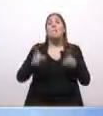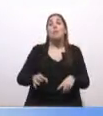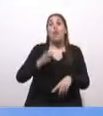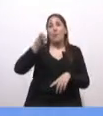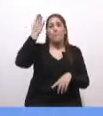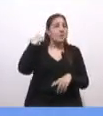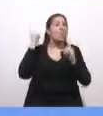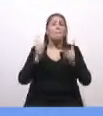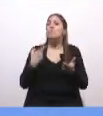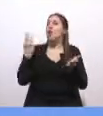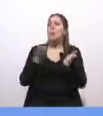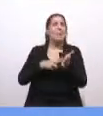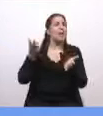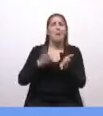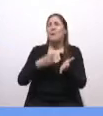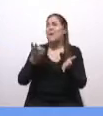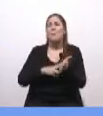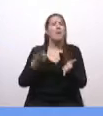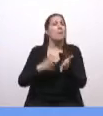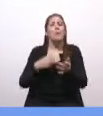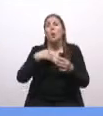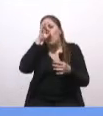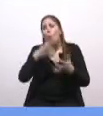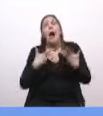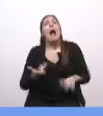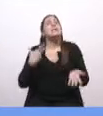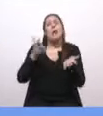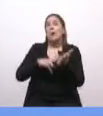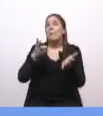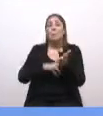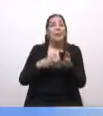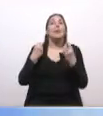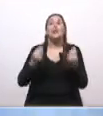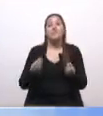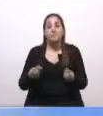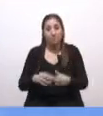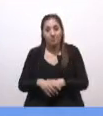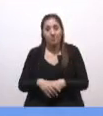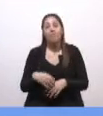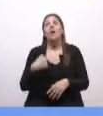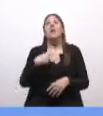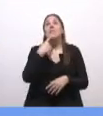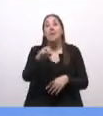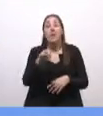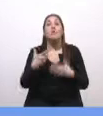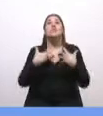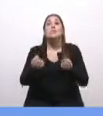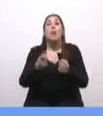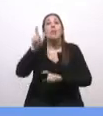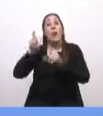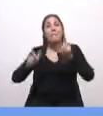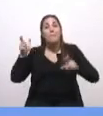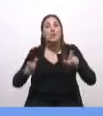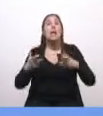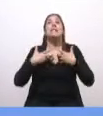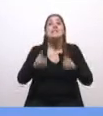nos cansamos de repetir y nos vamos a cansar de repetir aquellos que llevamos la agenda de sostenibilidad dijimos la salud de los seres humanos y la